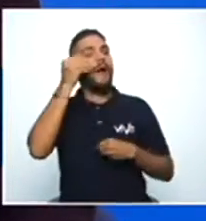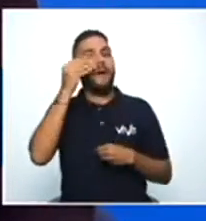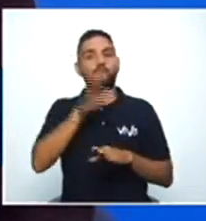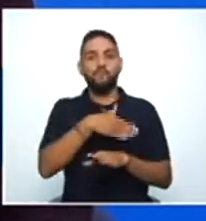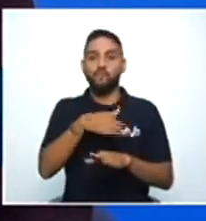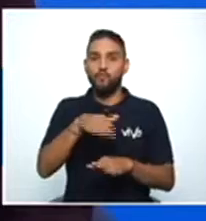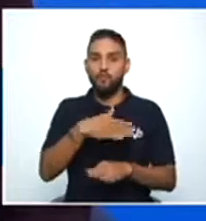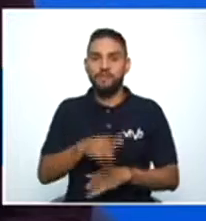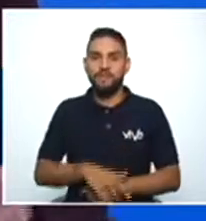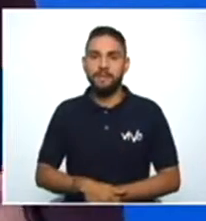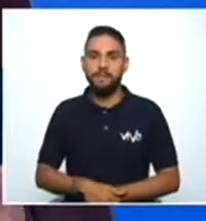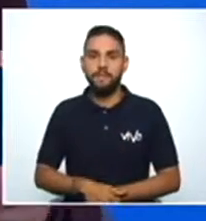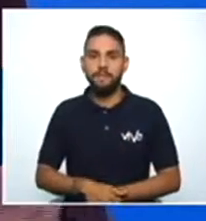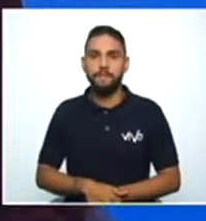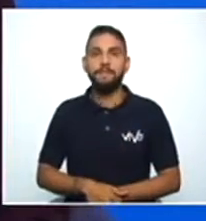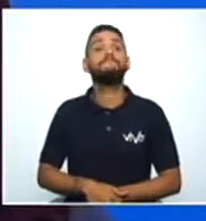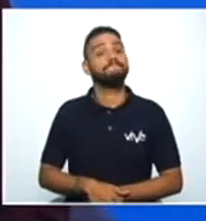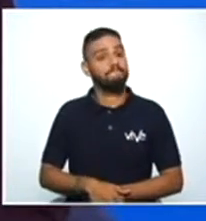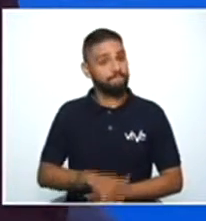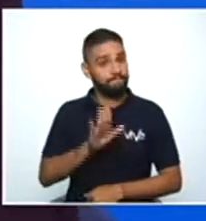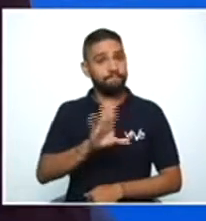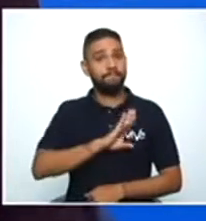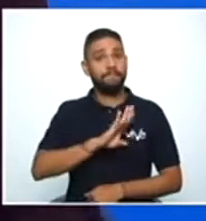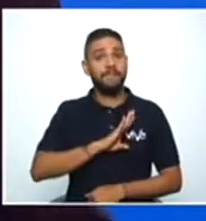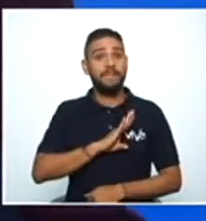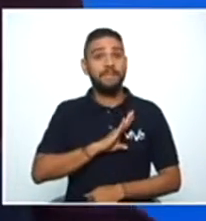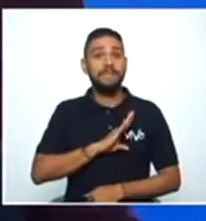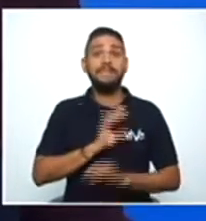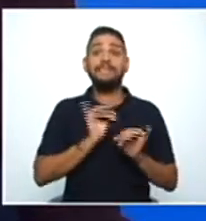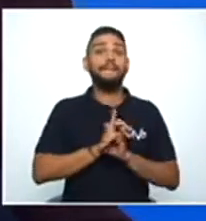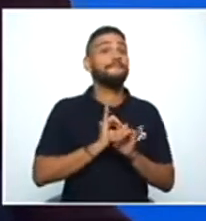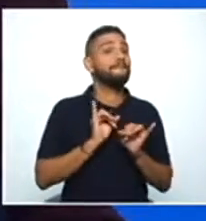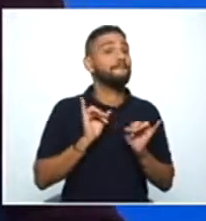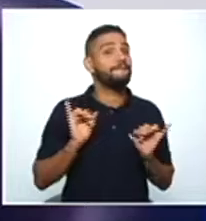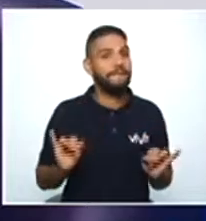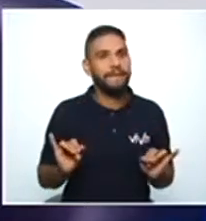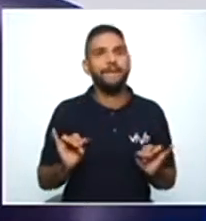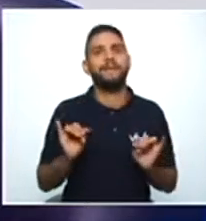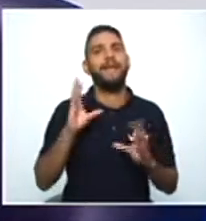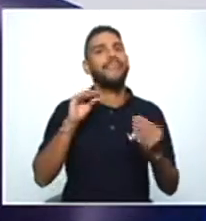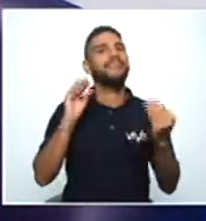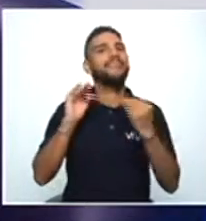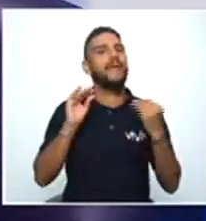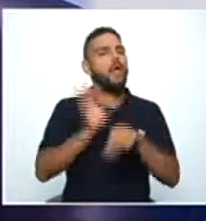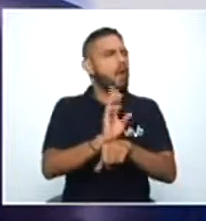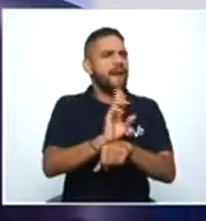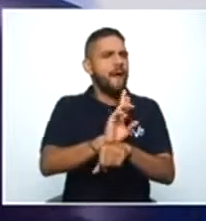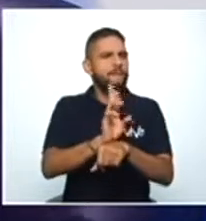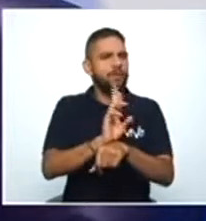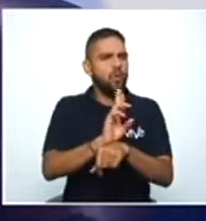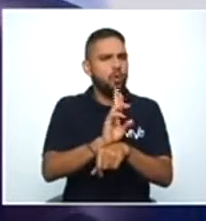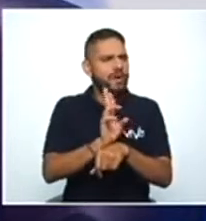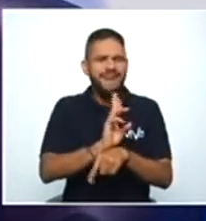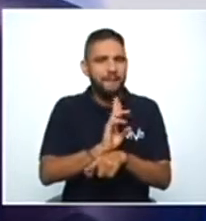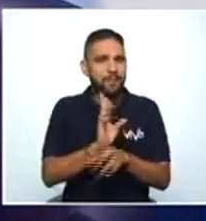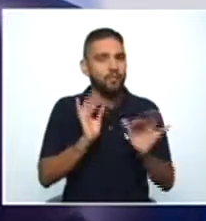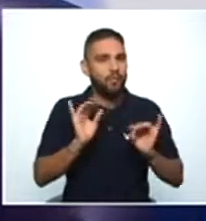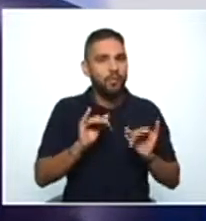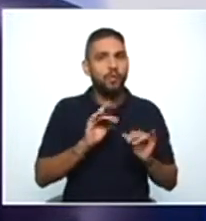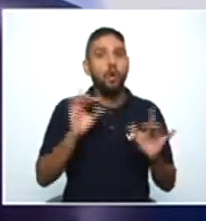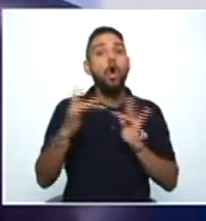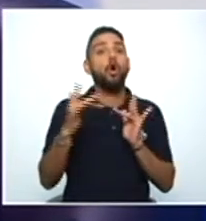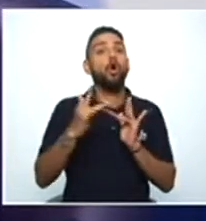como institución como institución y mentalmente hemos llegado al final de nuestro pasado luego de saber rápidamente para despedirnos